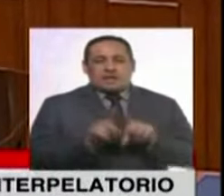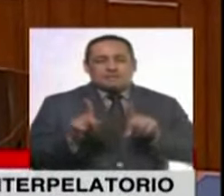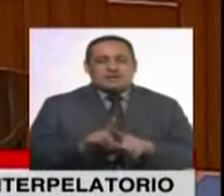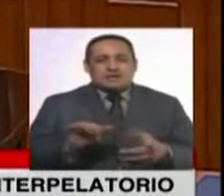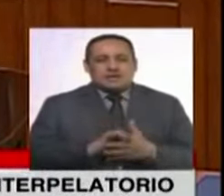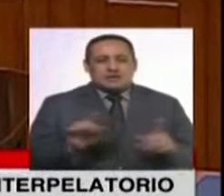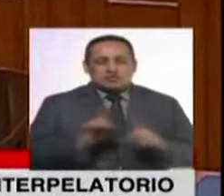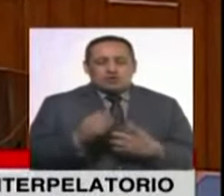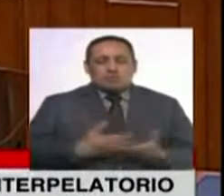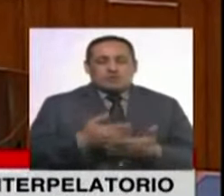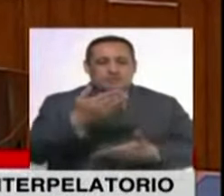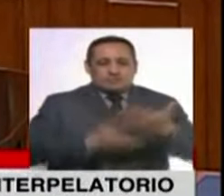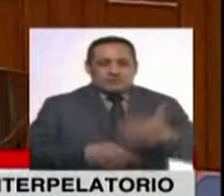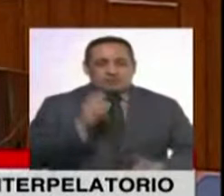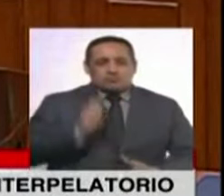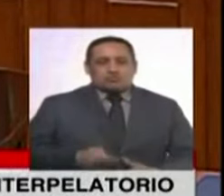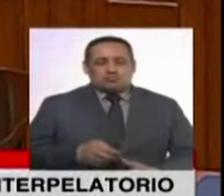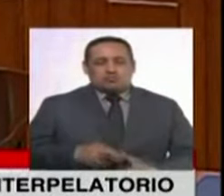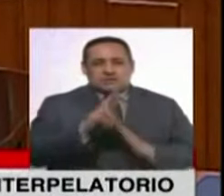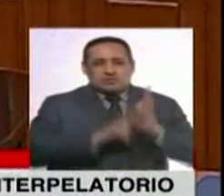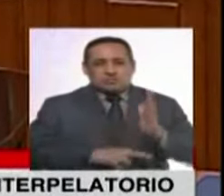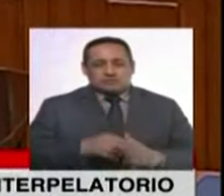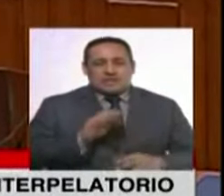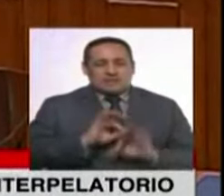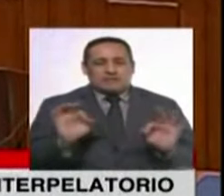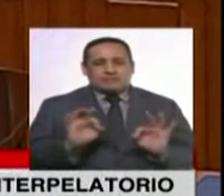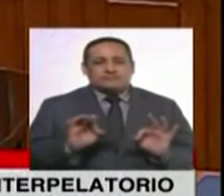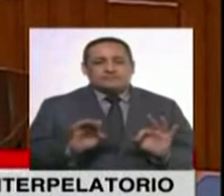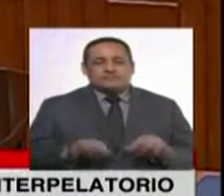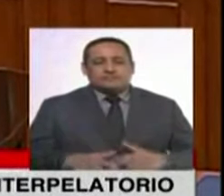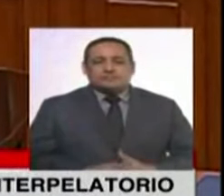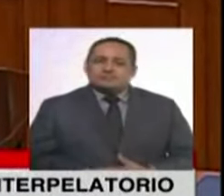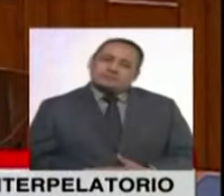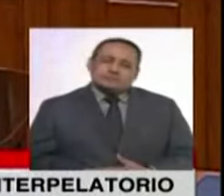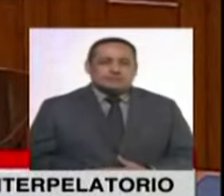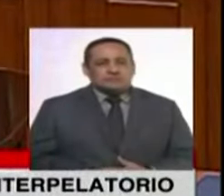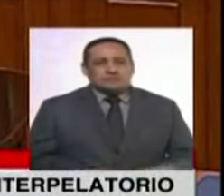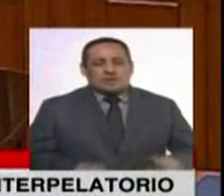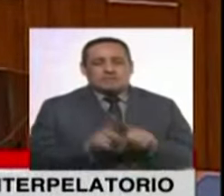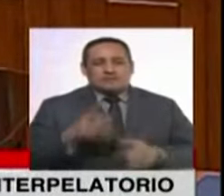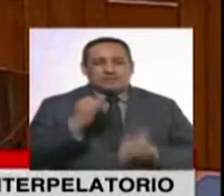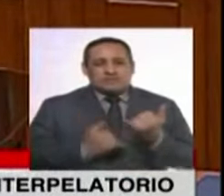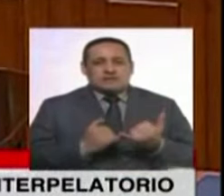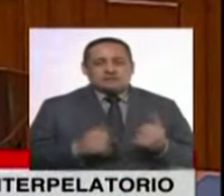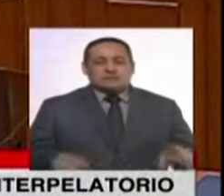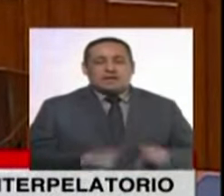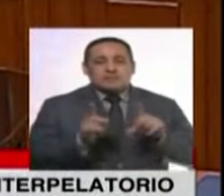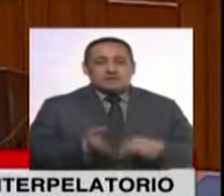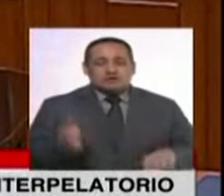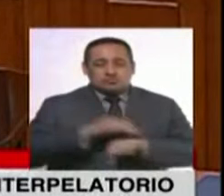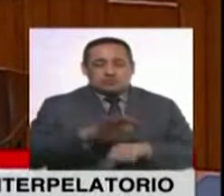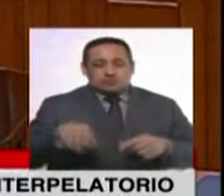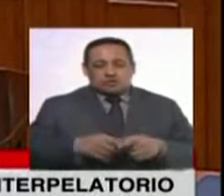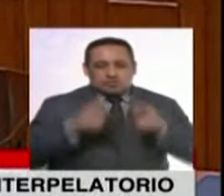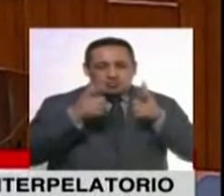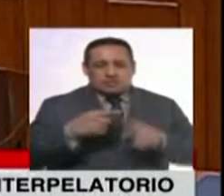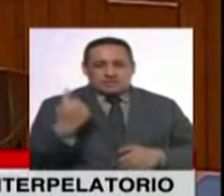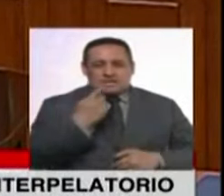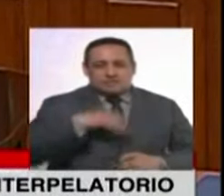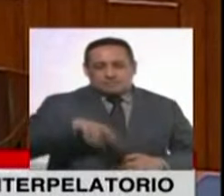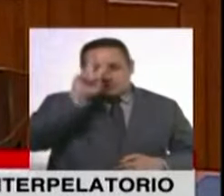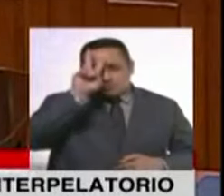registra sentencia judicial condenatoria firme finalmente respecto al Inspector general de la